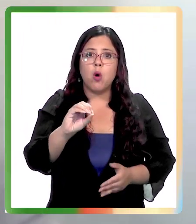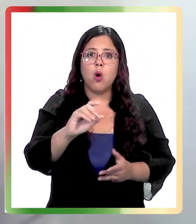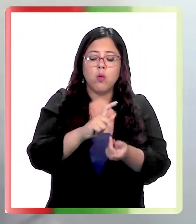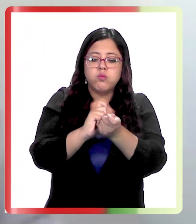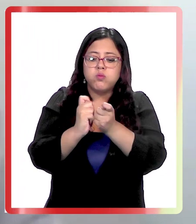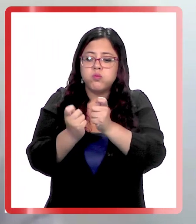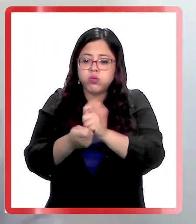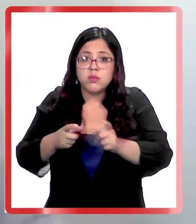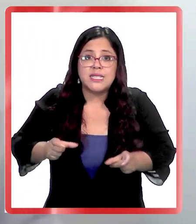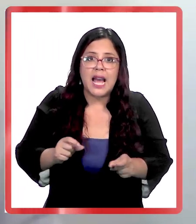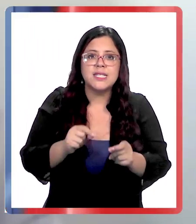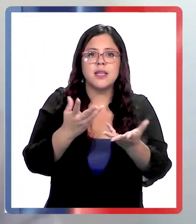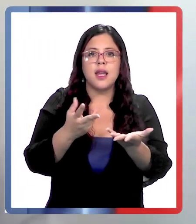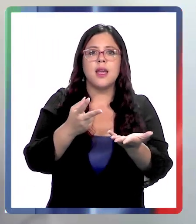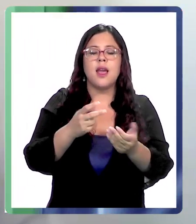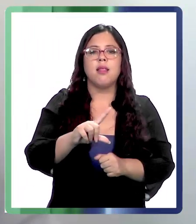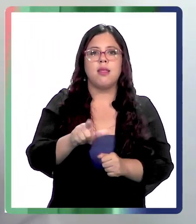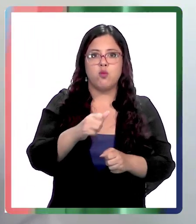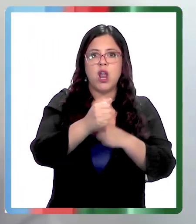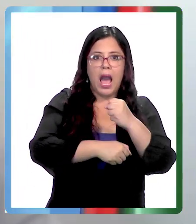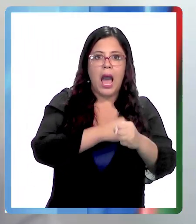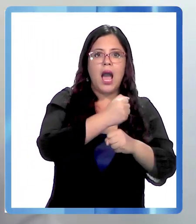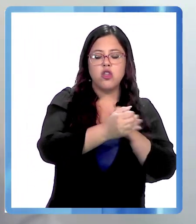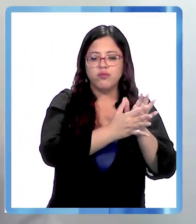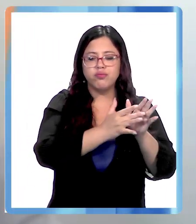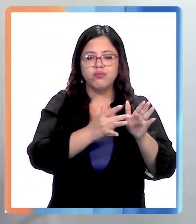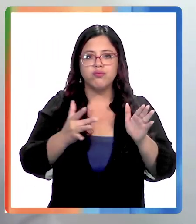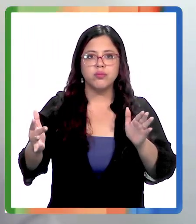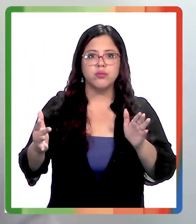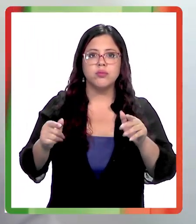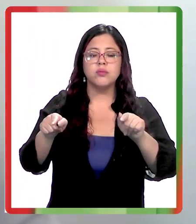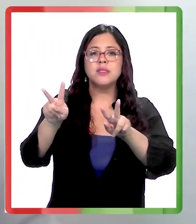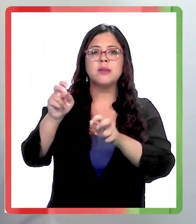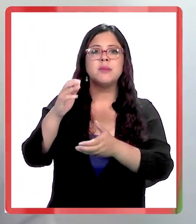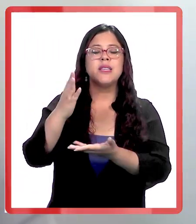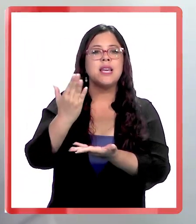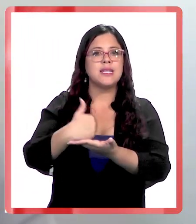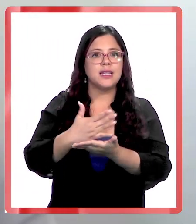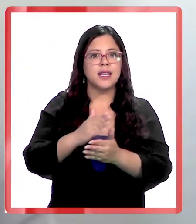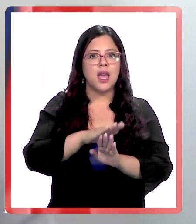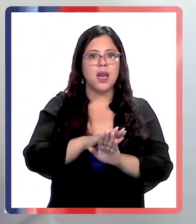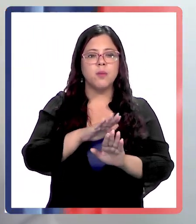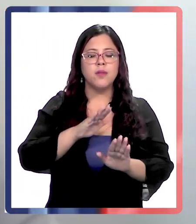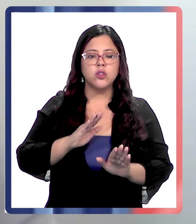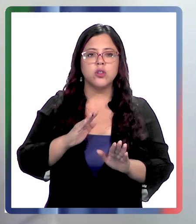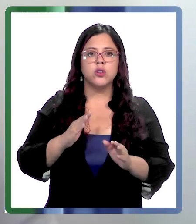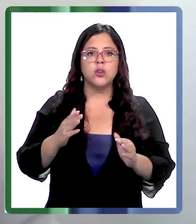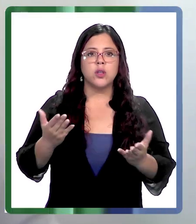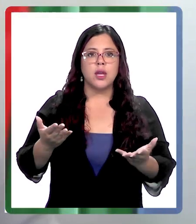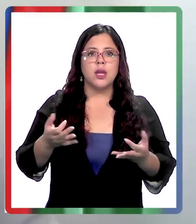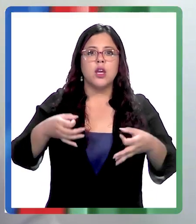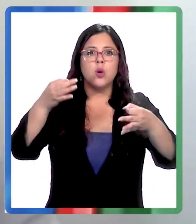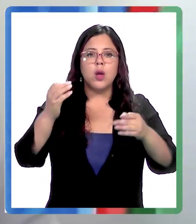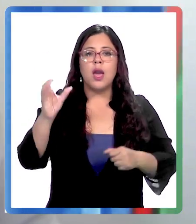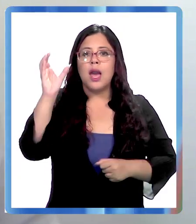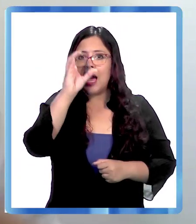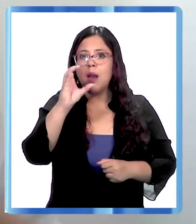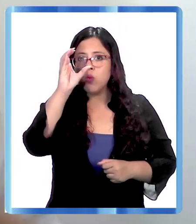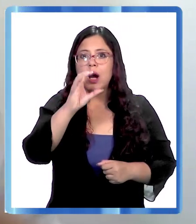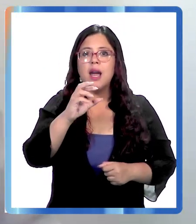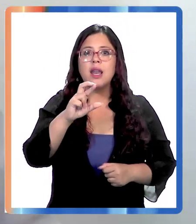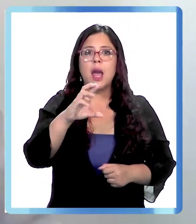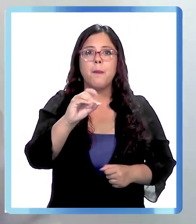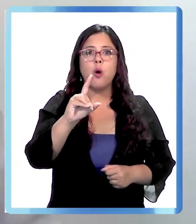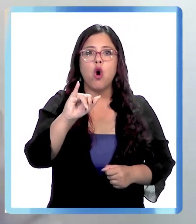el cáncer, pasan bastantes años. Las estrategias de prevención están destinadas a buscar